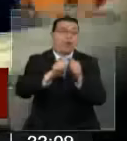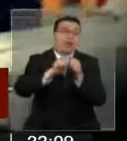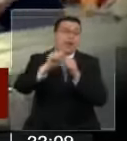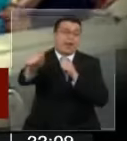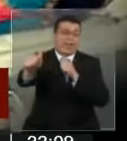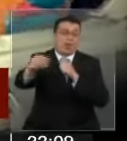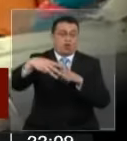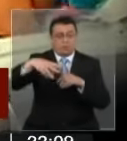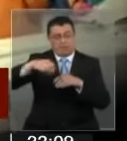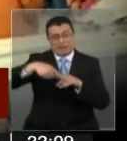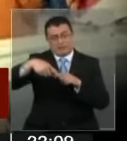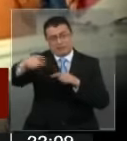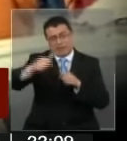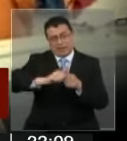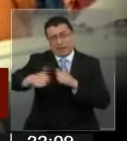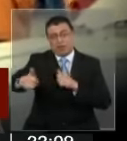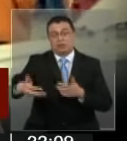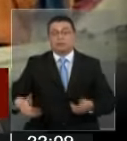costa.